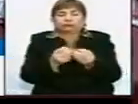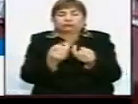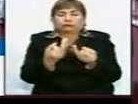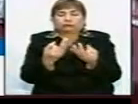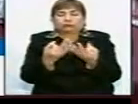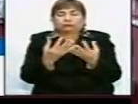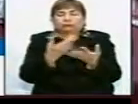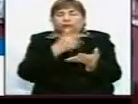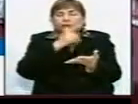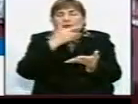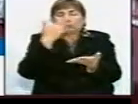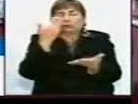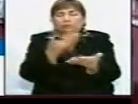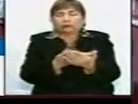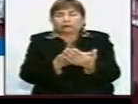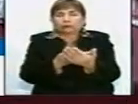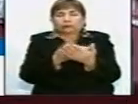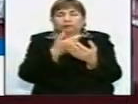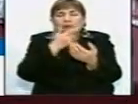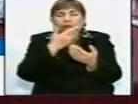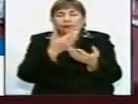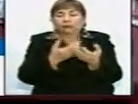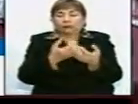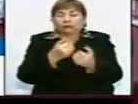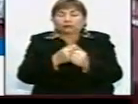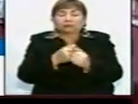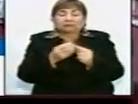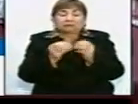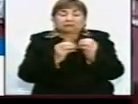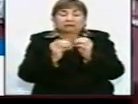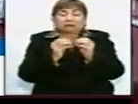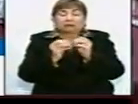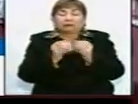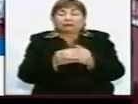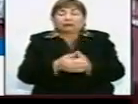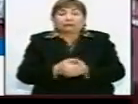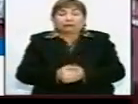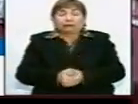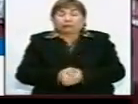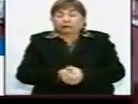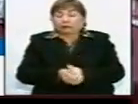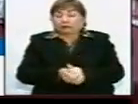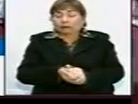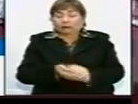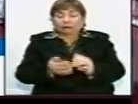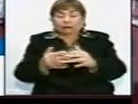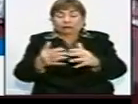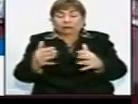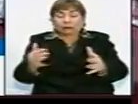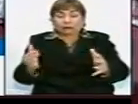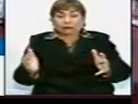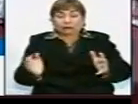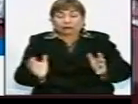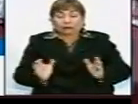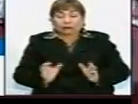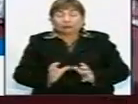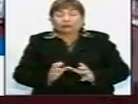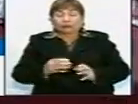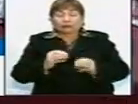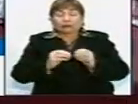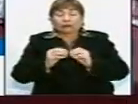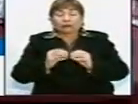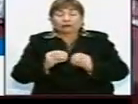por ejemplo una gran ser de tambogrande cuánto de agua llega ahí y se regula usamos en represas sería regulable totalmente incluso